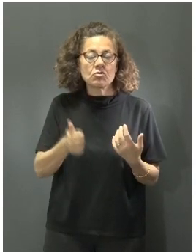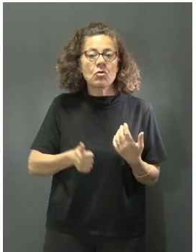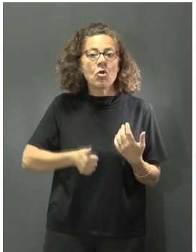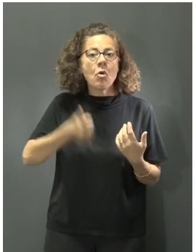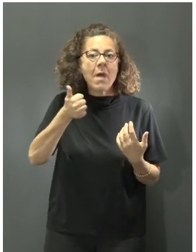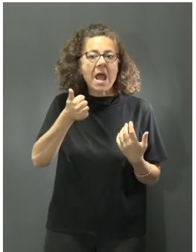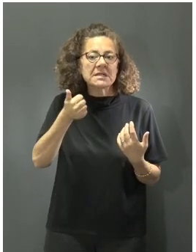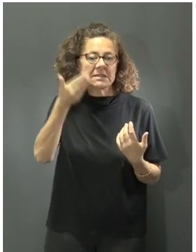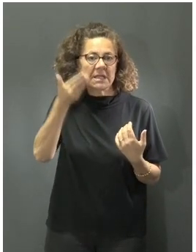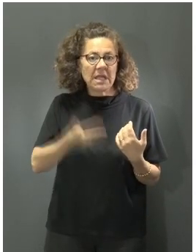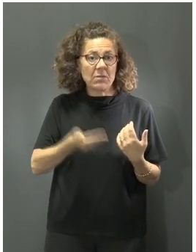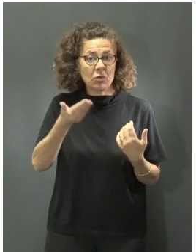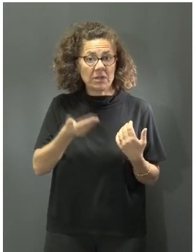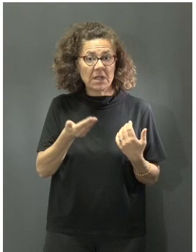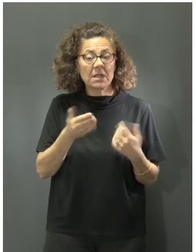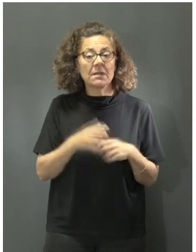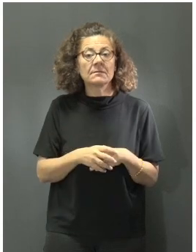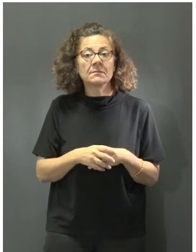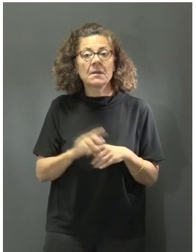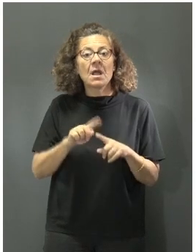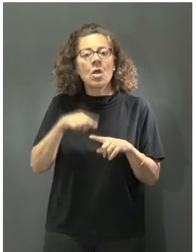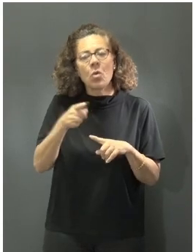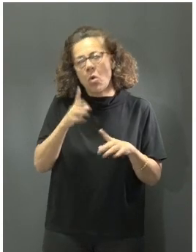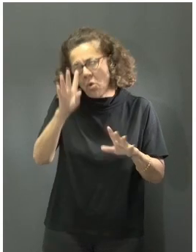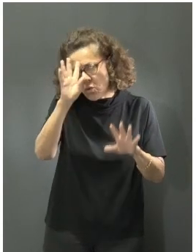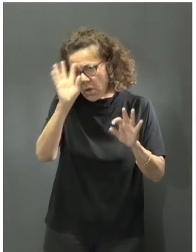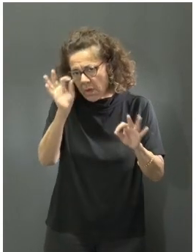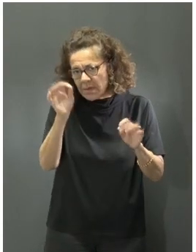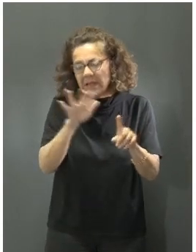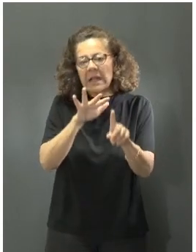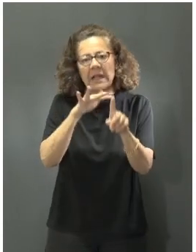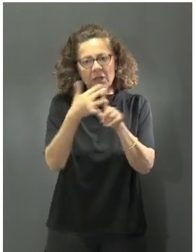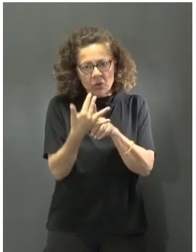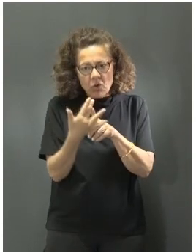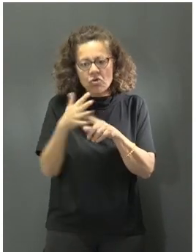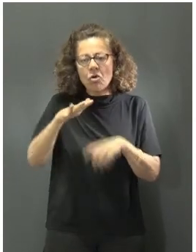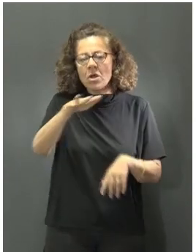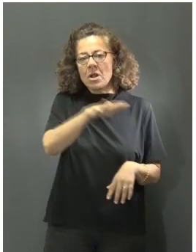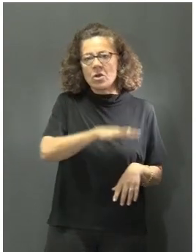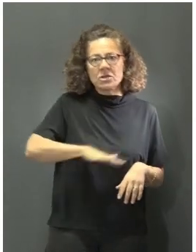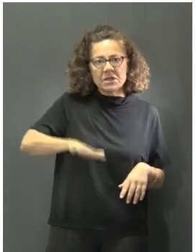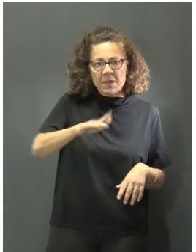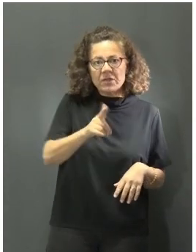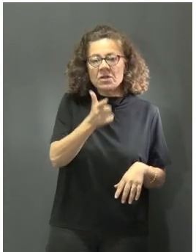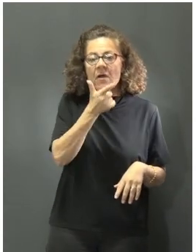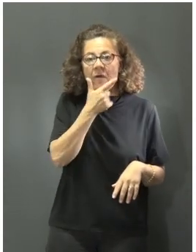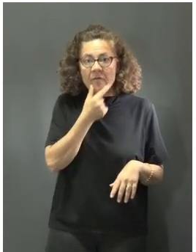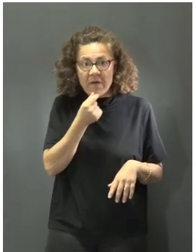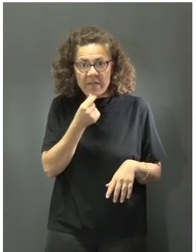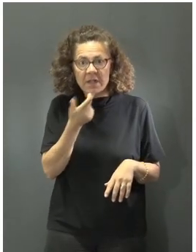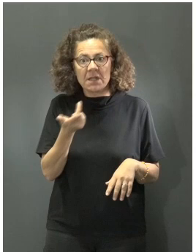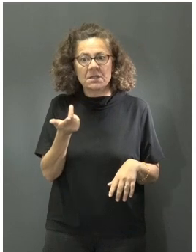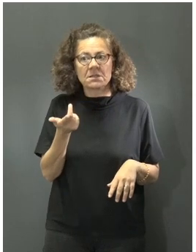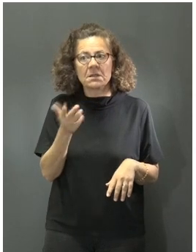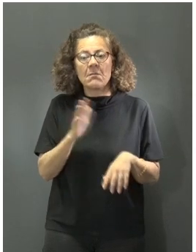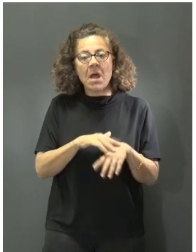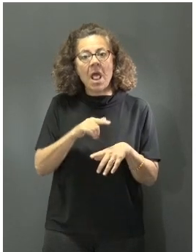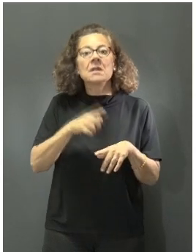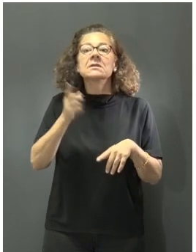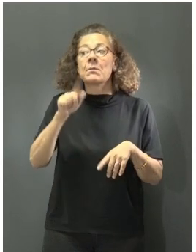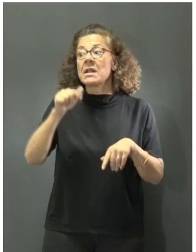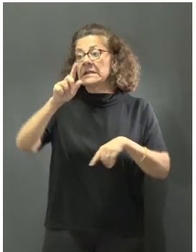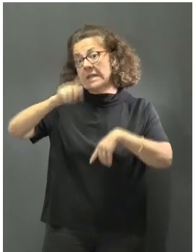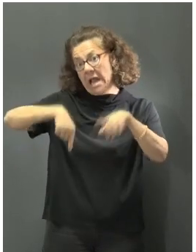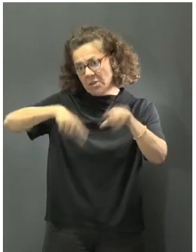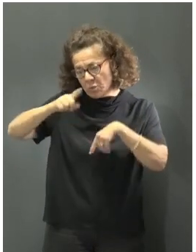más importante. Y luego, pues bueno, evidentemente que el entorno y los espacios sean fáciles, ¿no? para moverse. También,